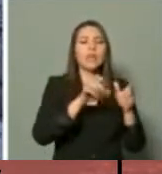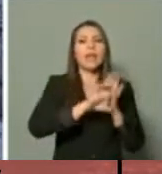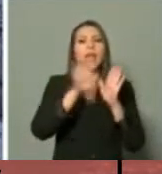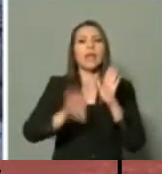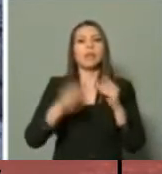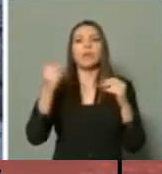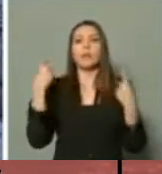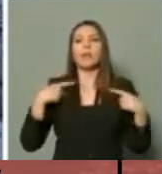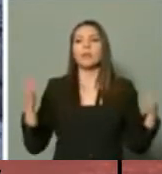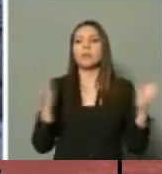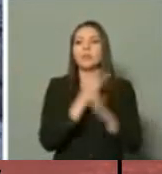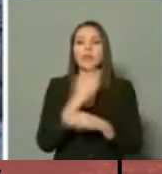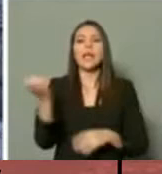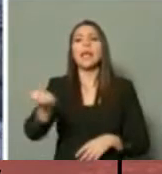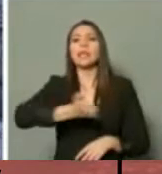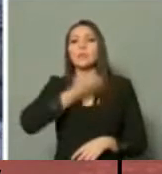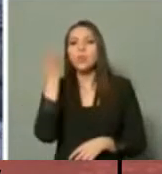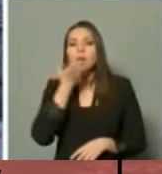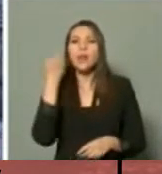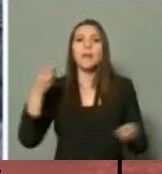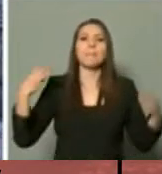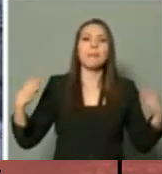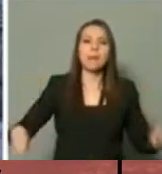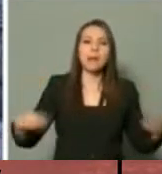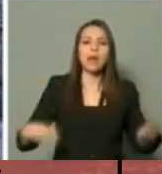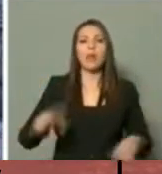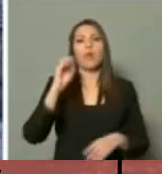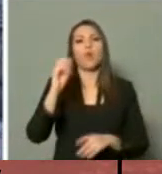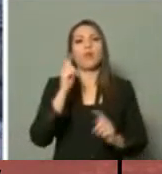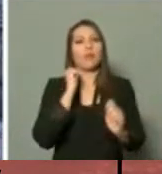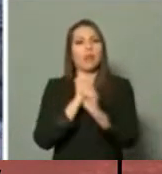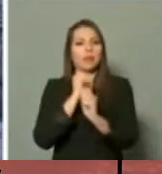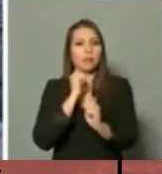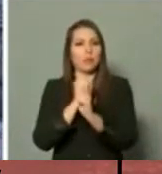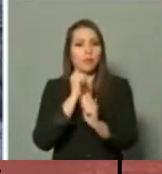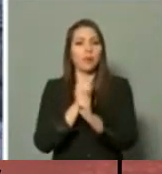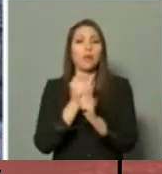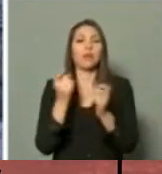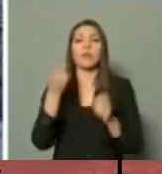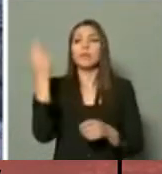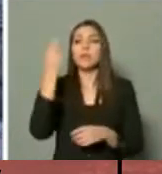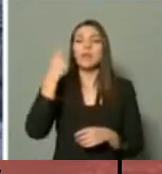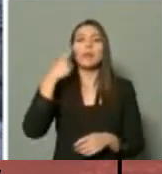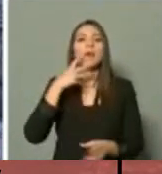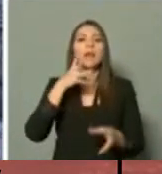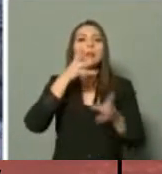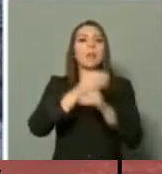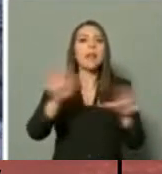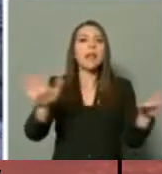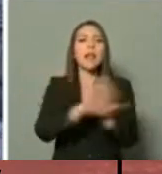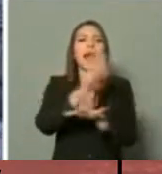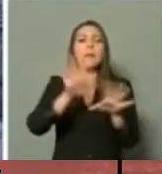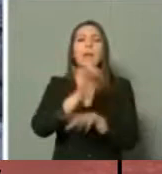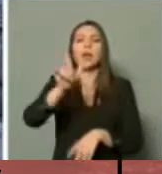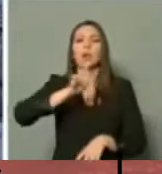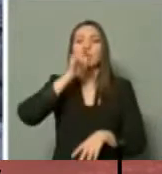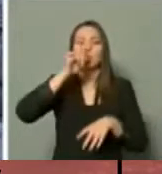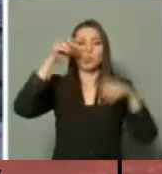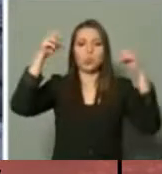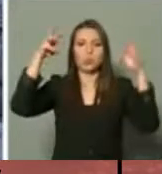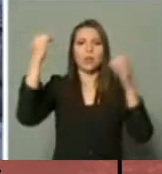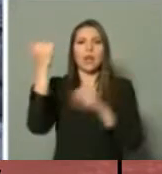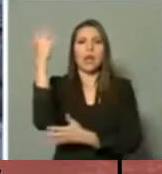escuelas, los mercados, el transporte público, mejorar el alumbrado adecuado y la poda de árboles. También tenemos